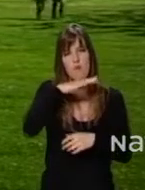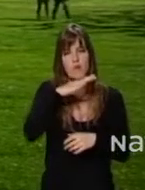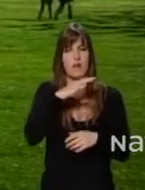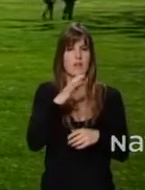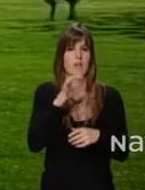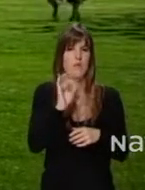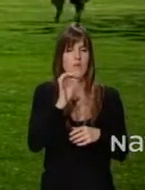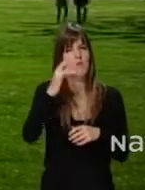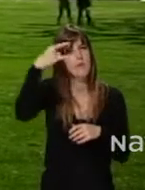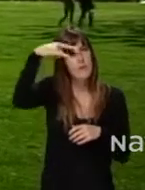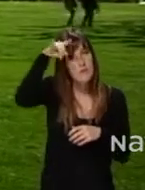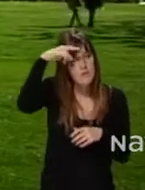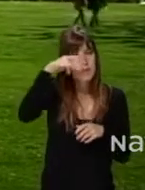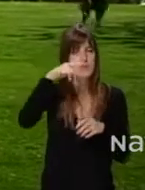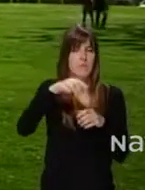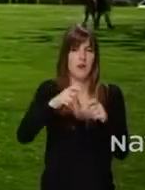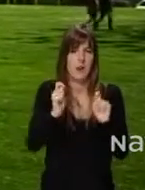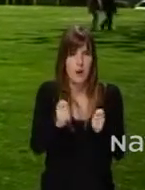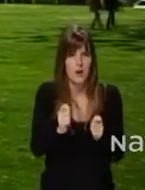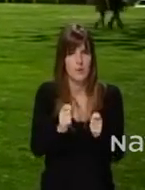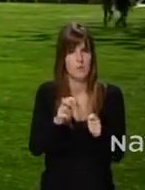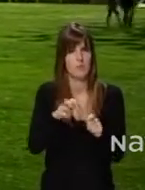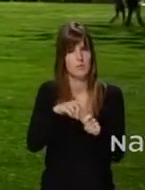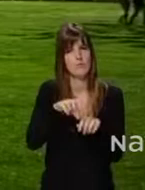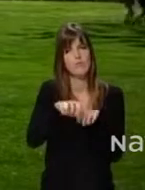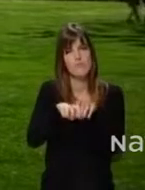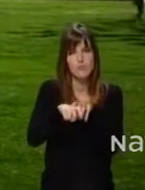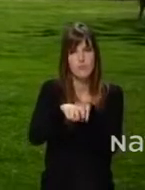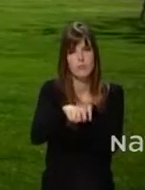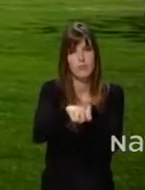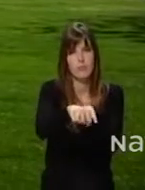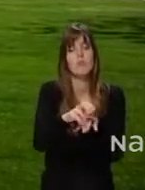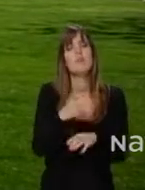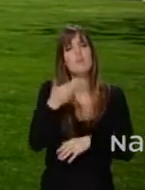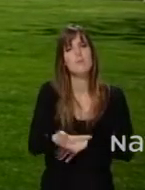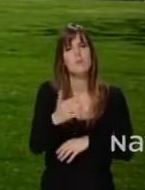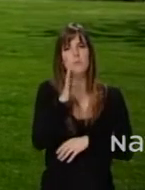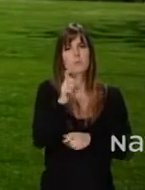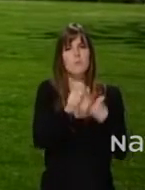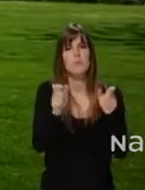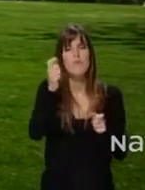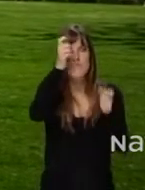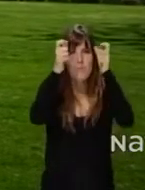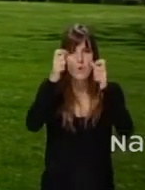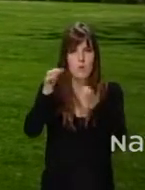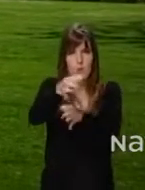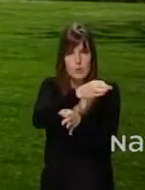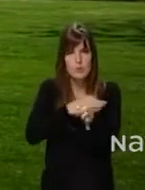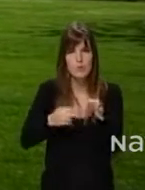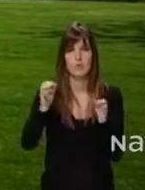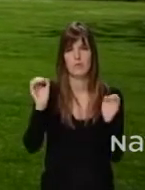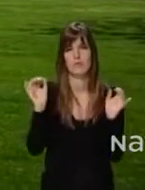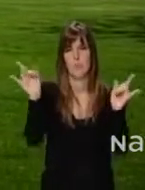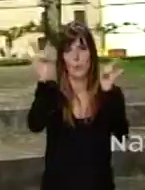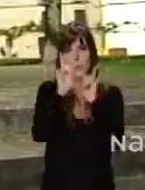tiro, bueyes, caballos, pero de tiro. Era muy importante porque la gente venía de los pueblos a pasar aquí